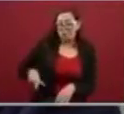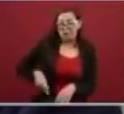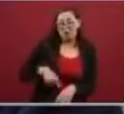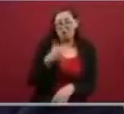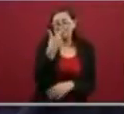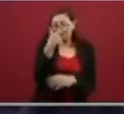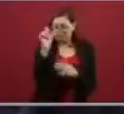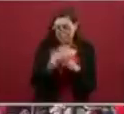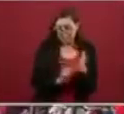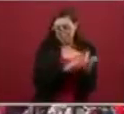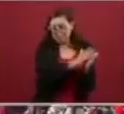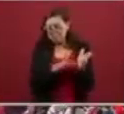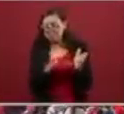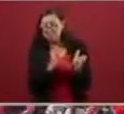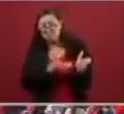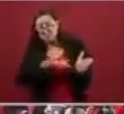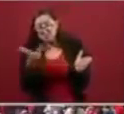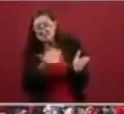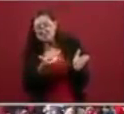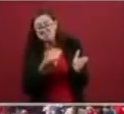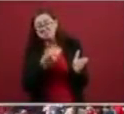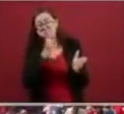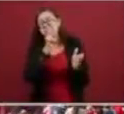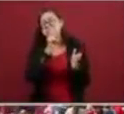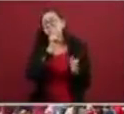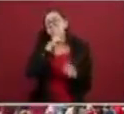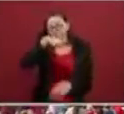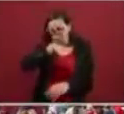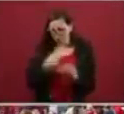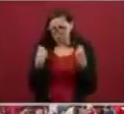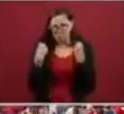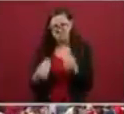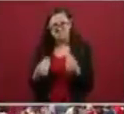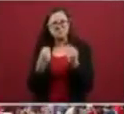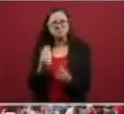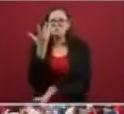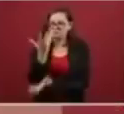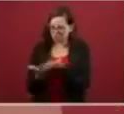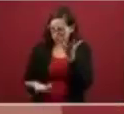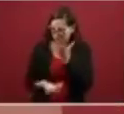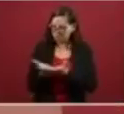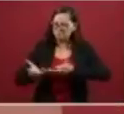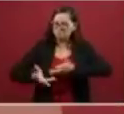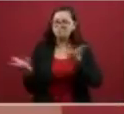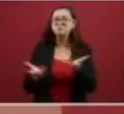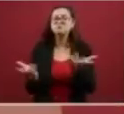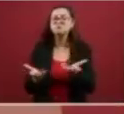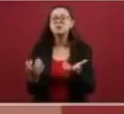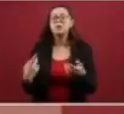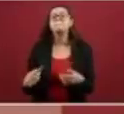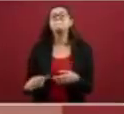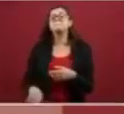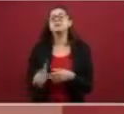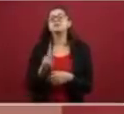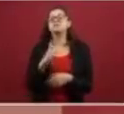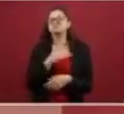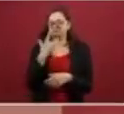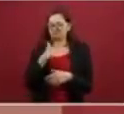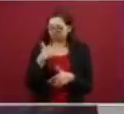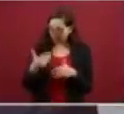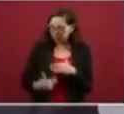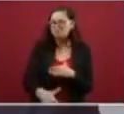tiempo. Sin embargo, tenemos pendientes, por